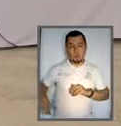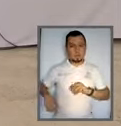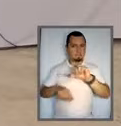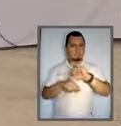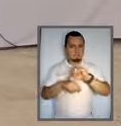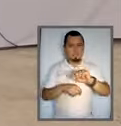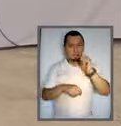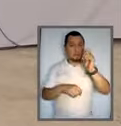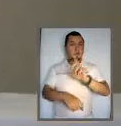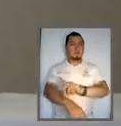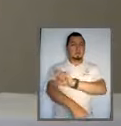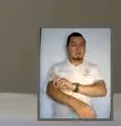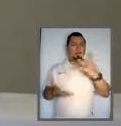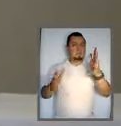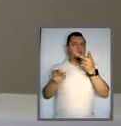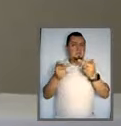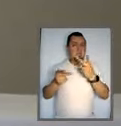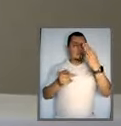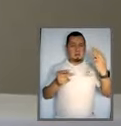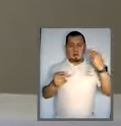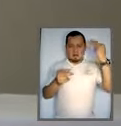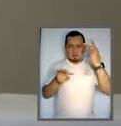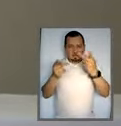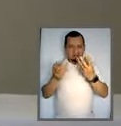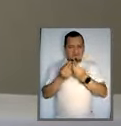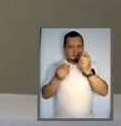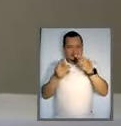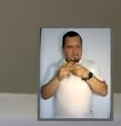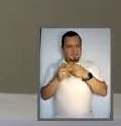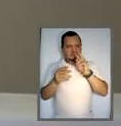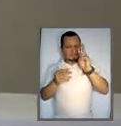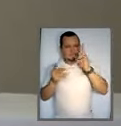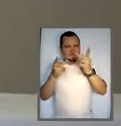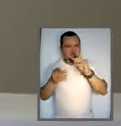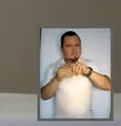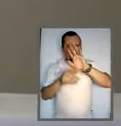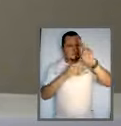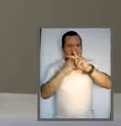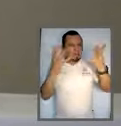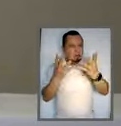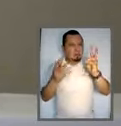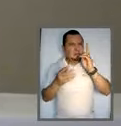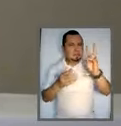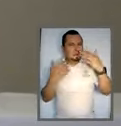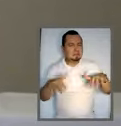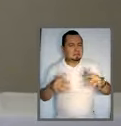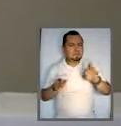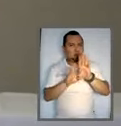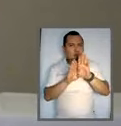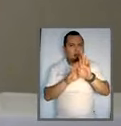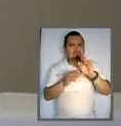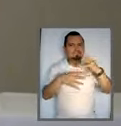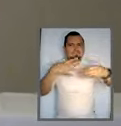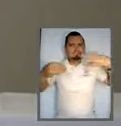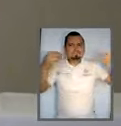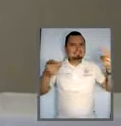Alfaro, que desde mediados de marzo, cuando empezó a darse la situación tanto en el país y aquí en el Estado de Jalisco, hemos tenido